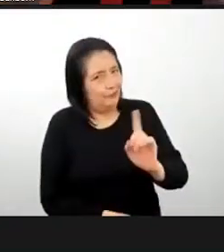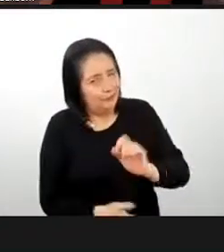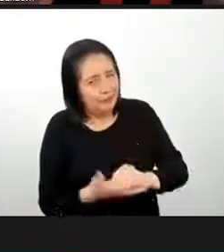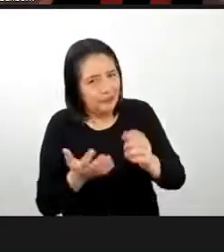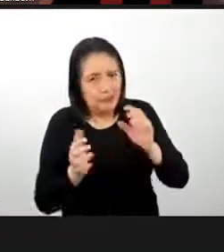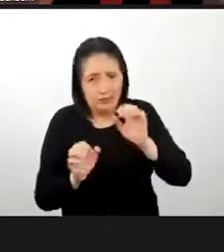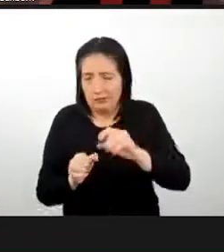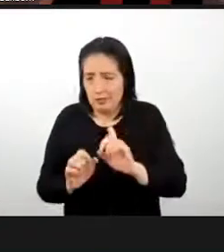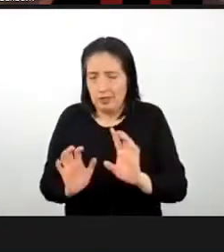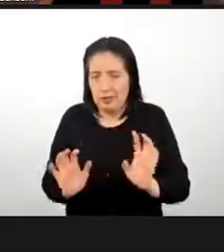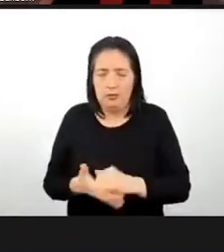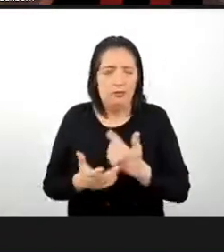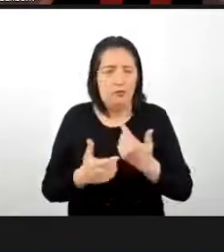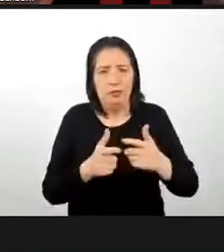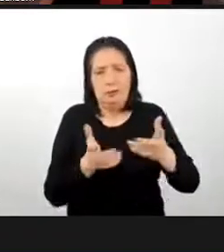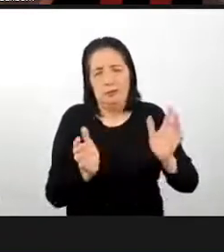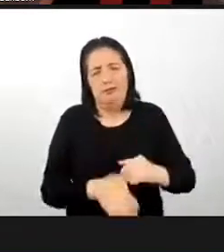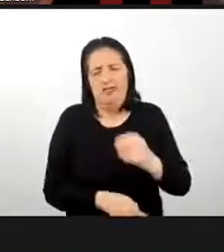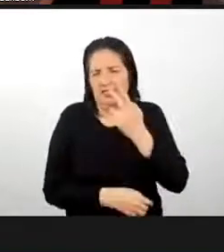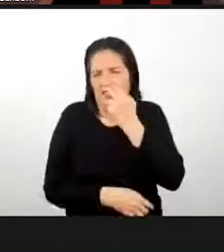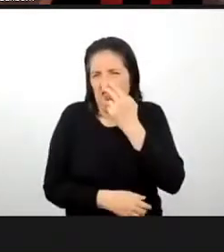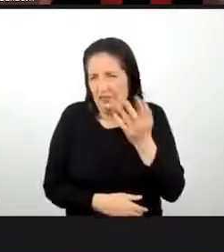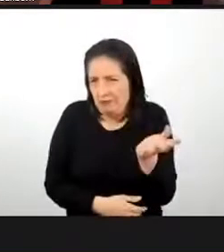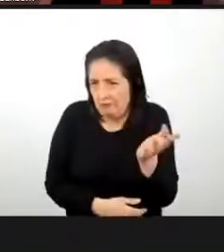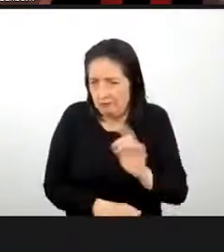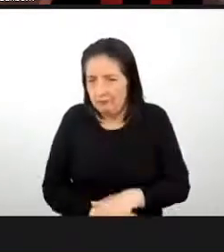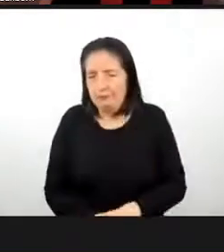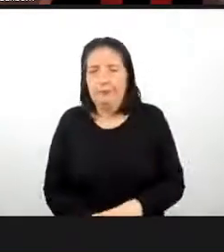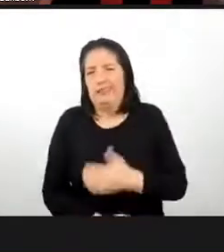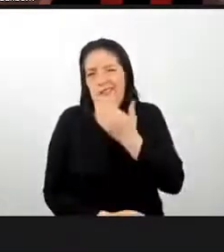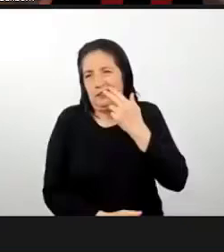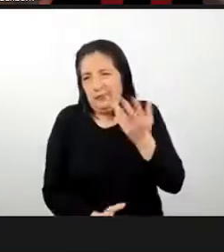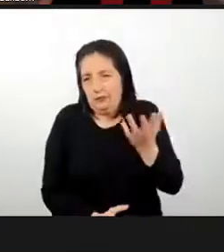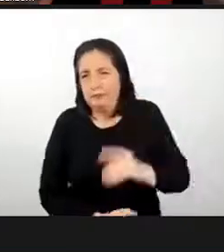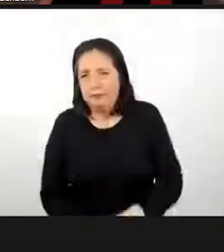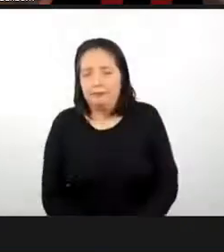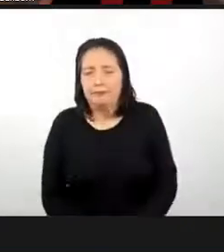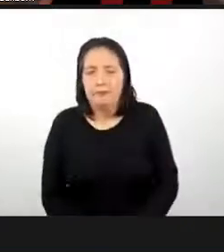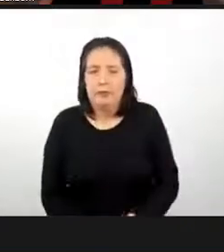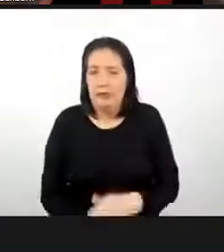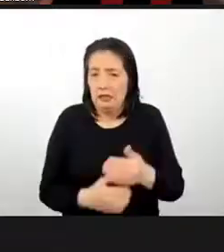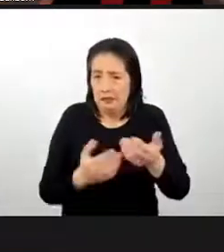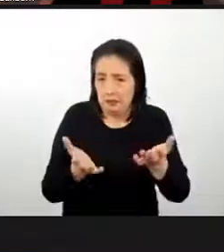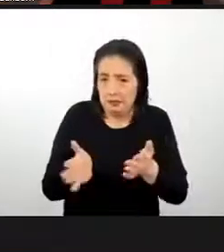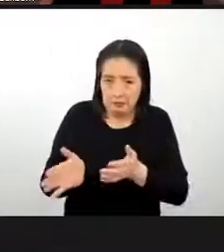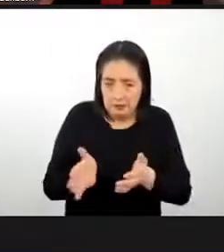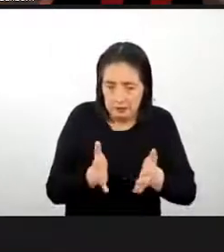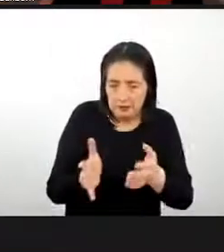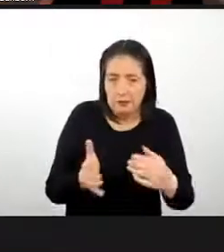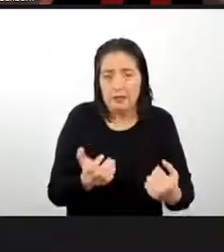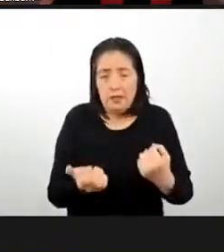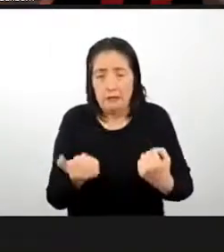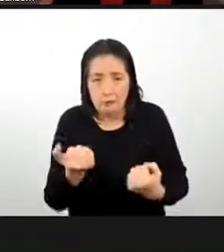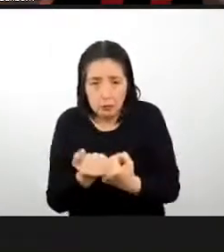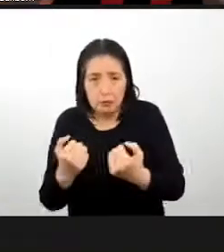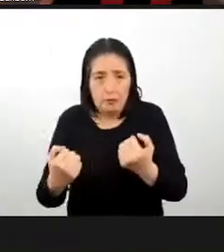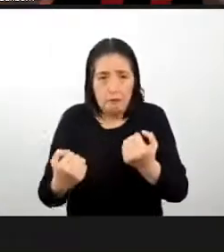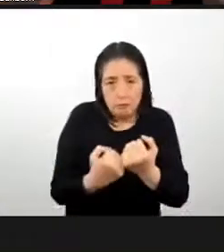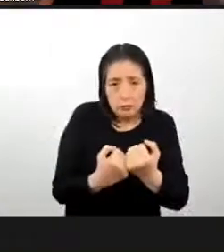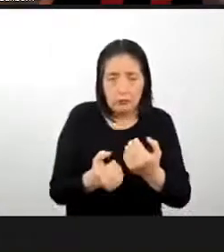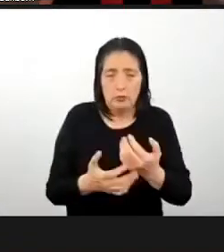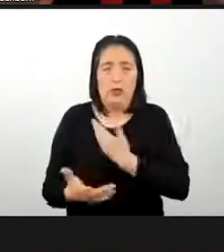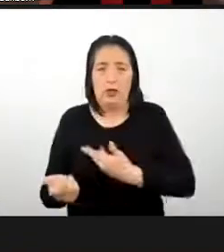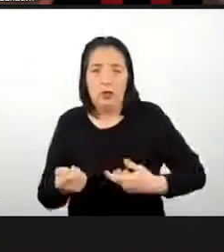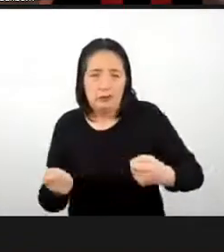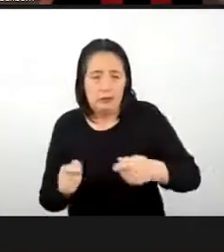así, no va a actuar, es muy raro que lo haga, ¿no? Entonces hay que establecer mecanismos de colaboración público-privado, ¿no?